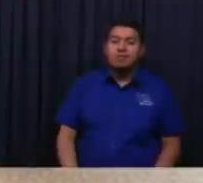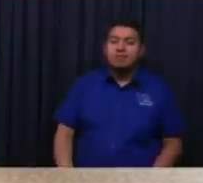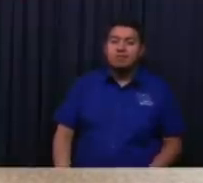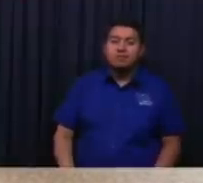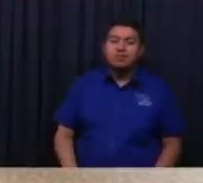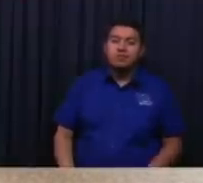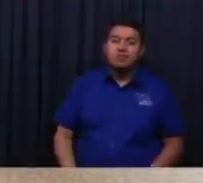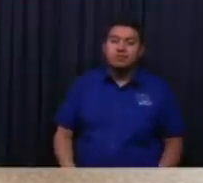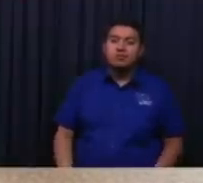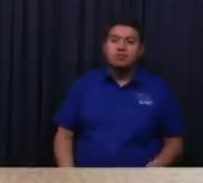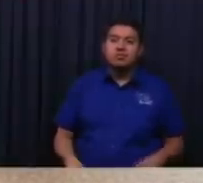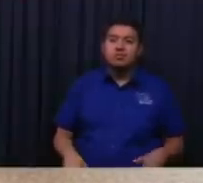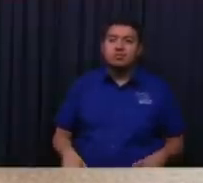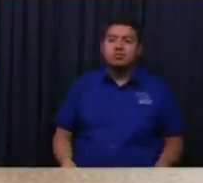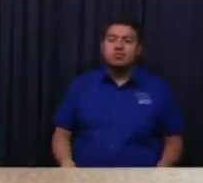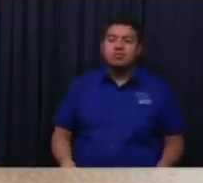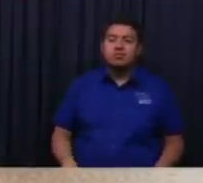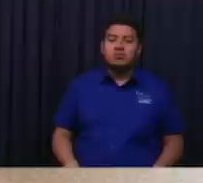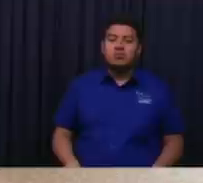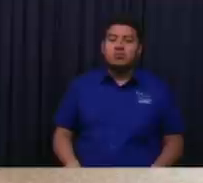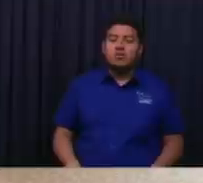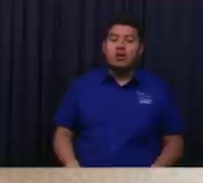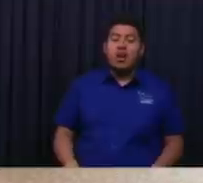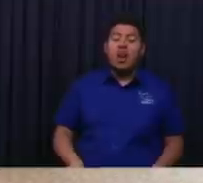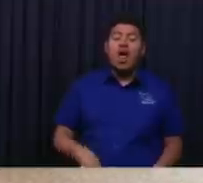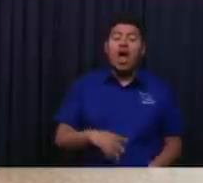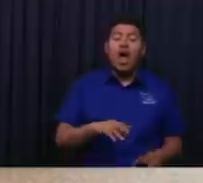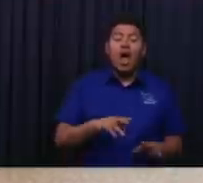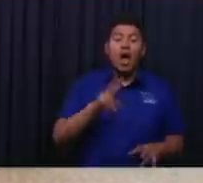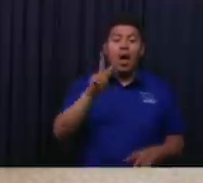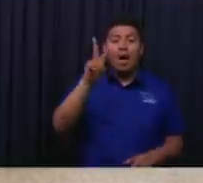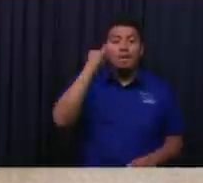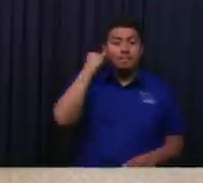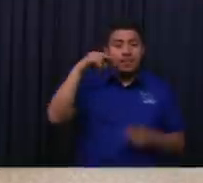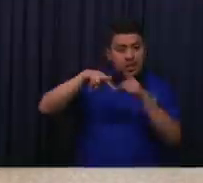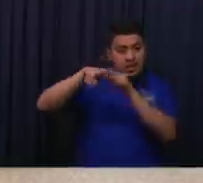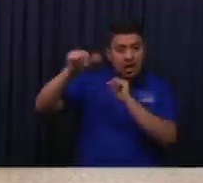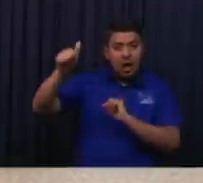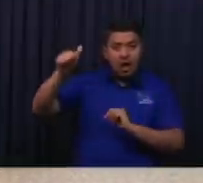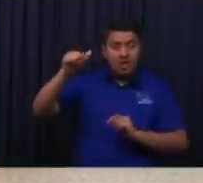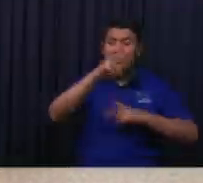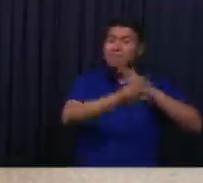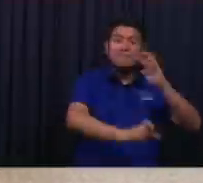que guardan su fruto. Ok, esa es la viña de la perfección.